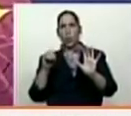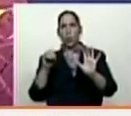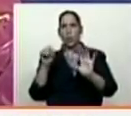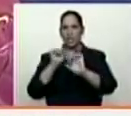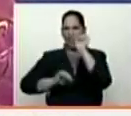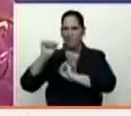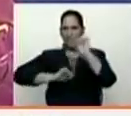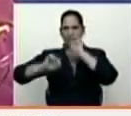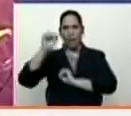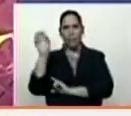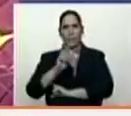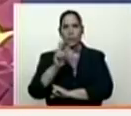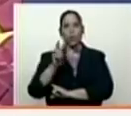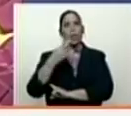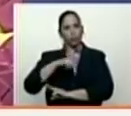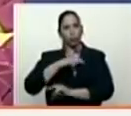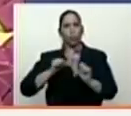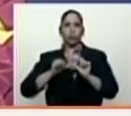Seguimos siendo rebeldes.